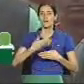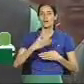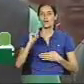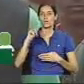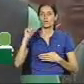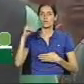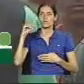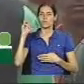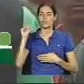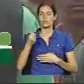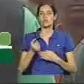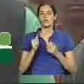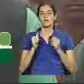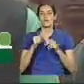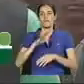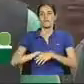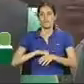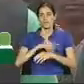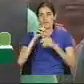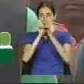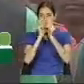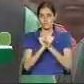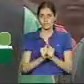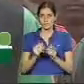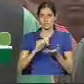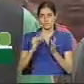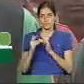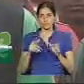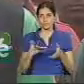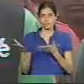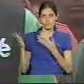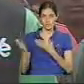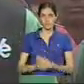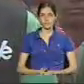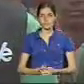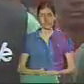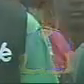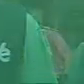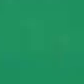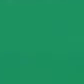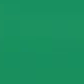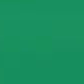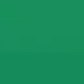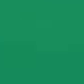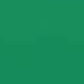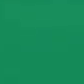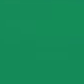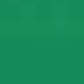Potocos de Barcelona, estado de Anzoátegui. Volvemos el pase para el Sistema Nacional de Medios Públicos.